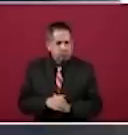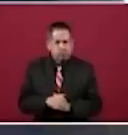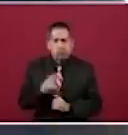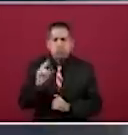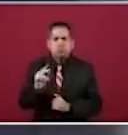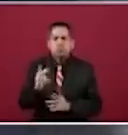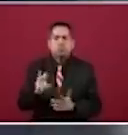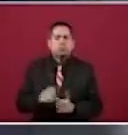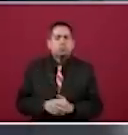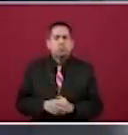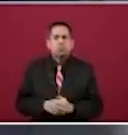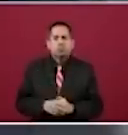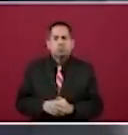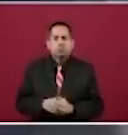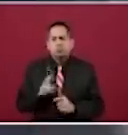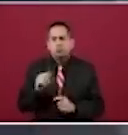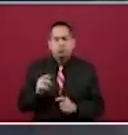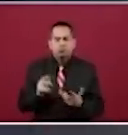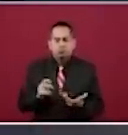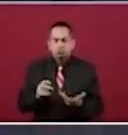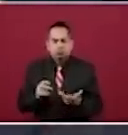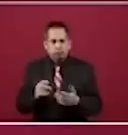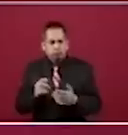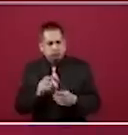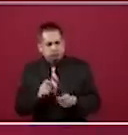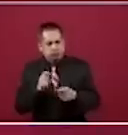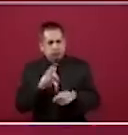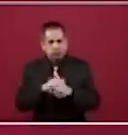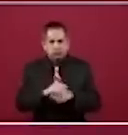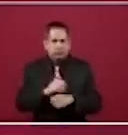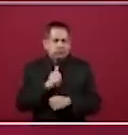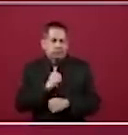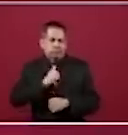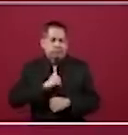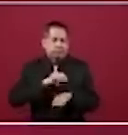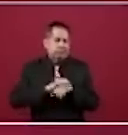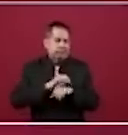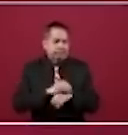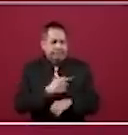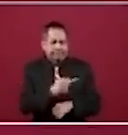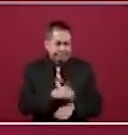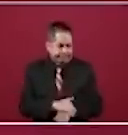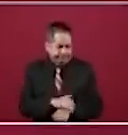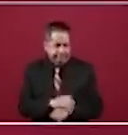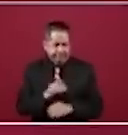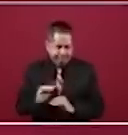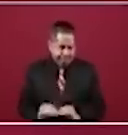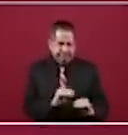no se va a permitir influyentismo, amiguismo,